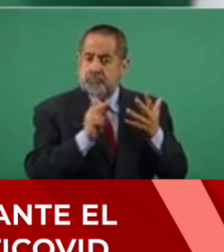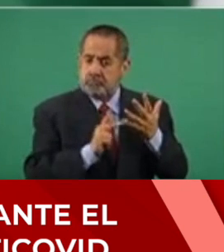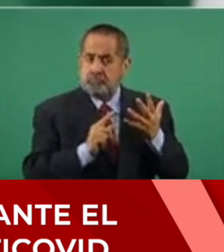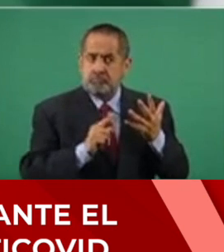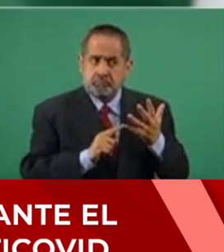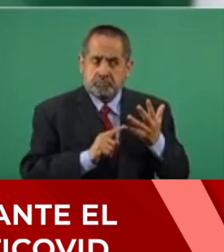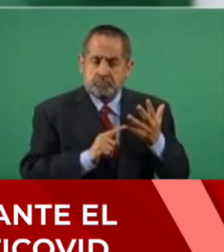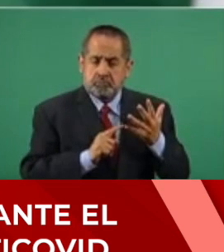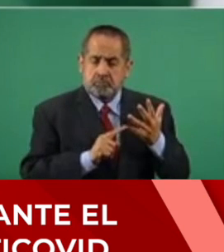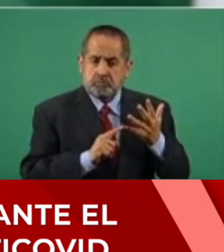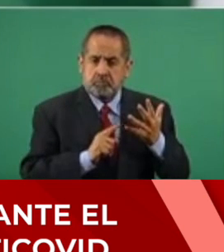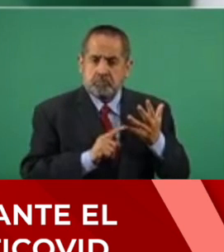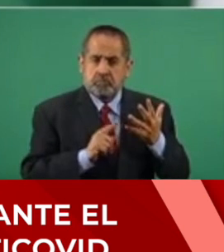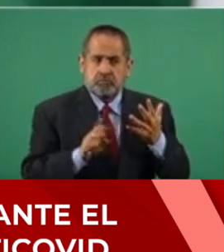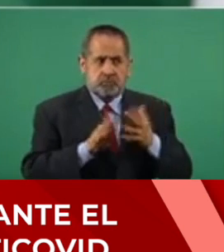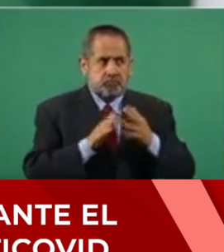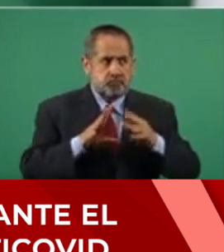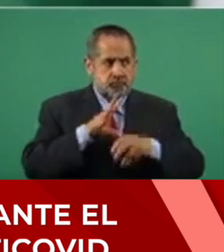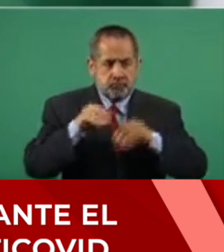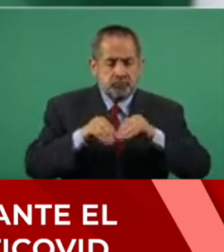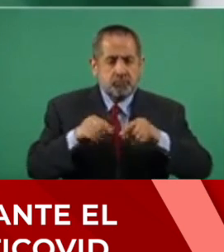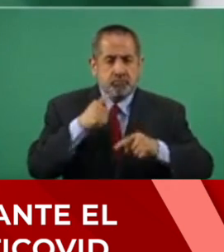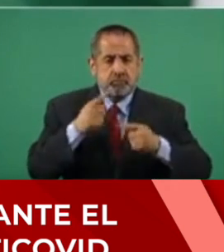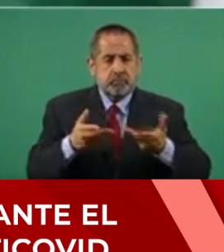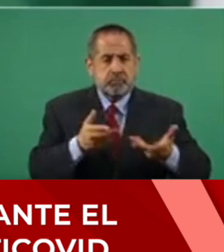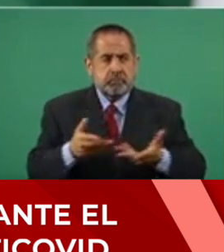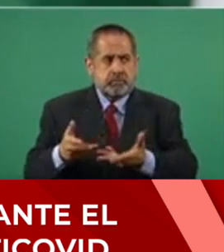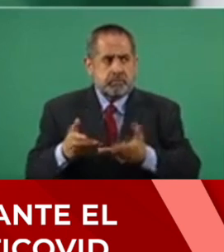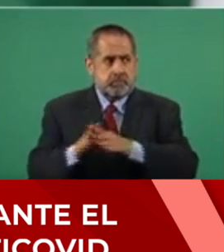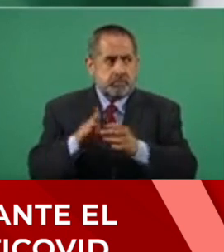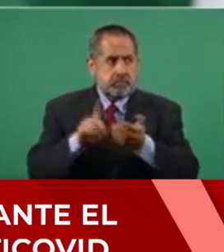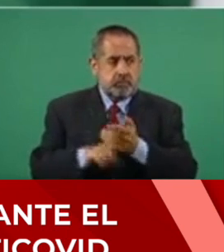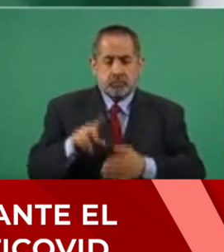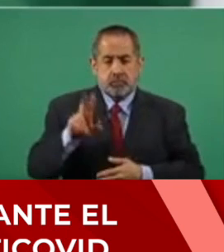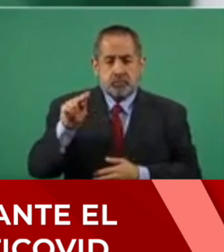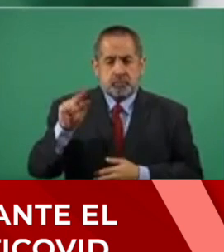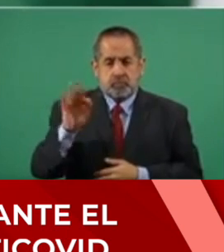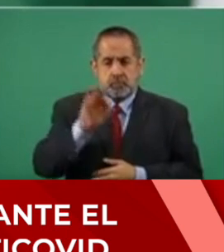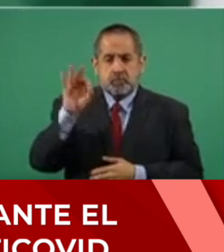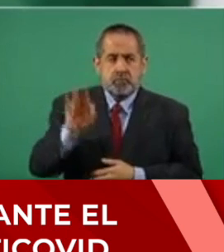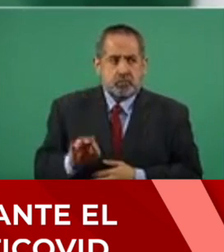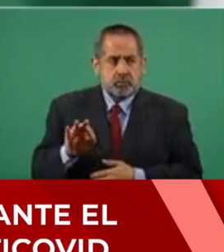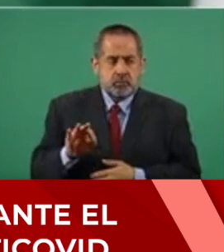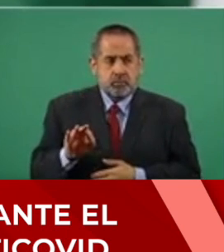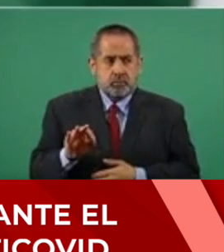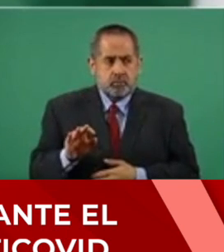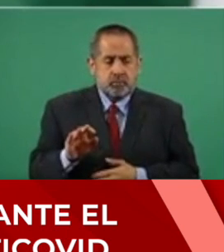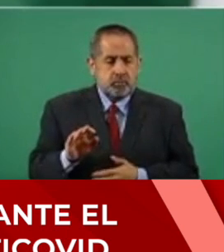están concentrando el 80 por ciento